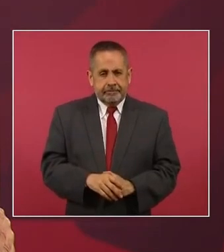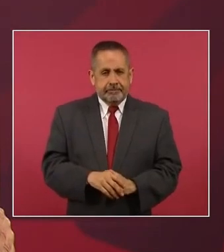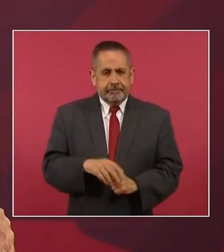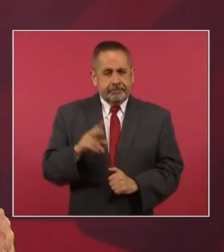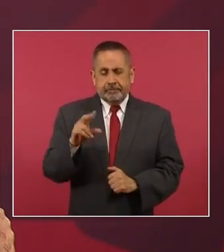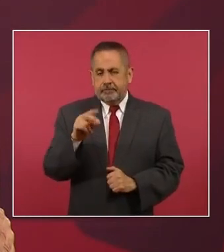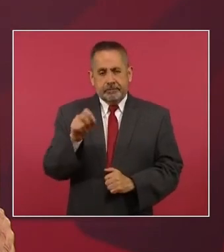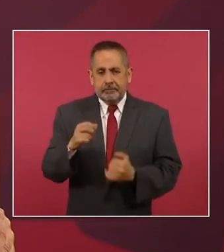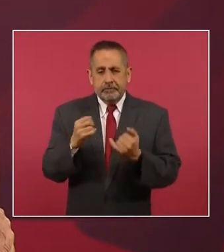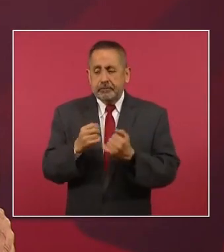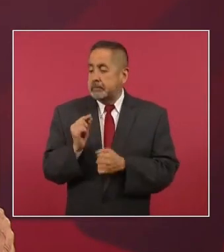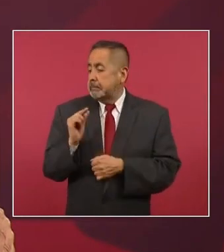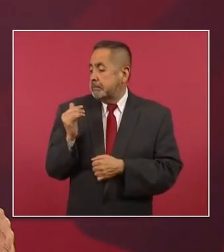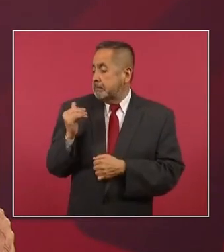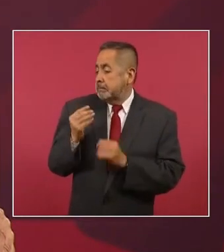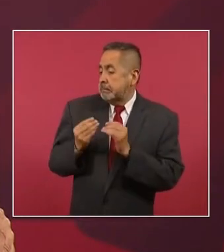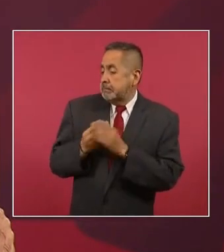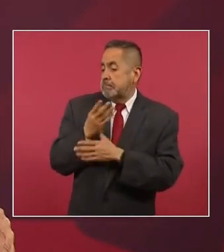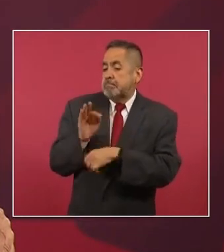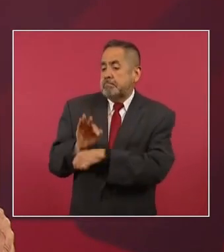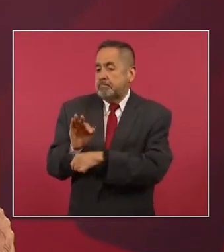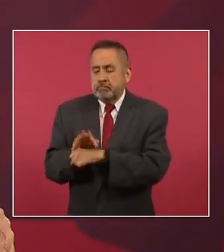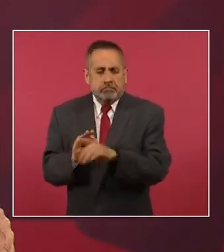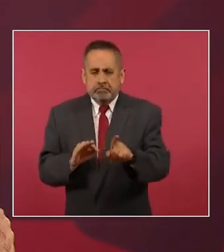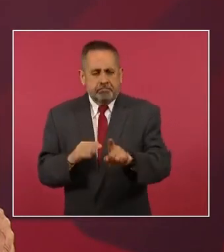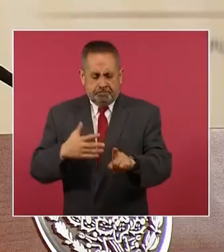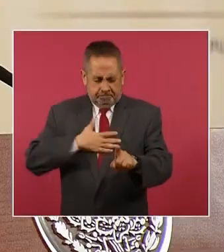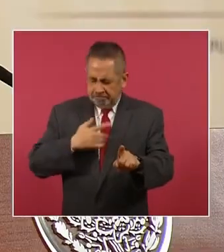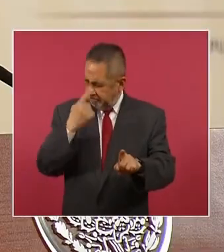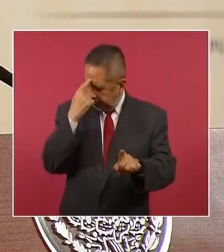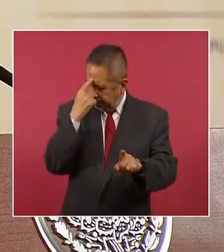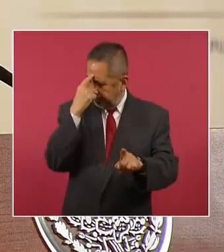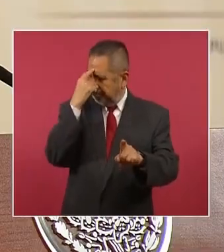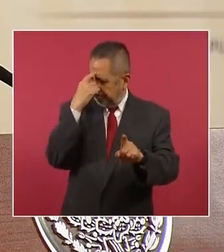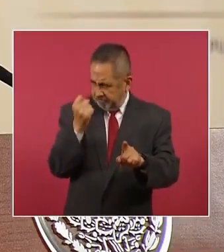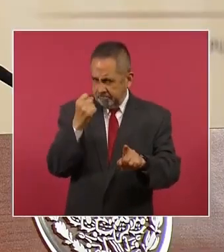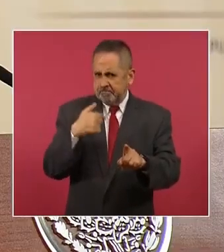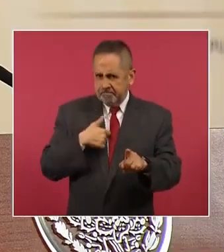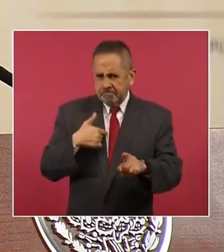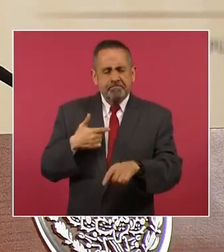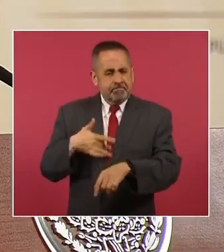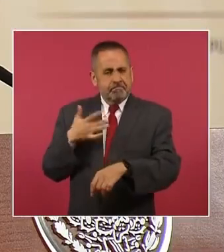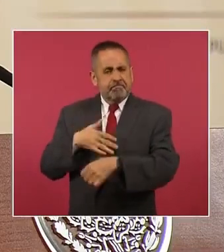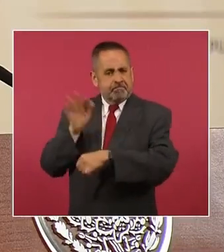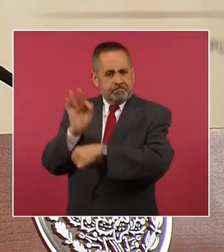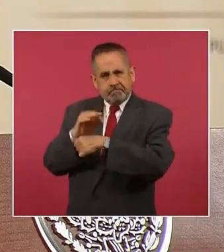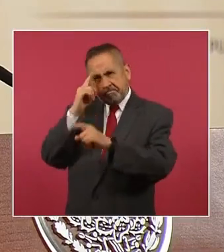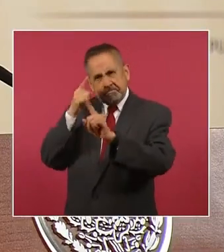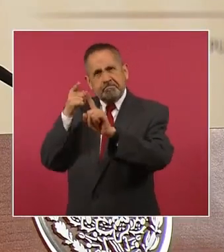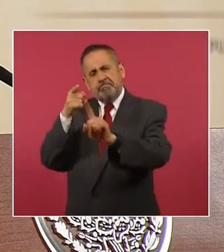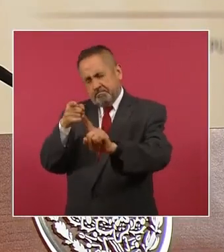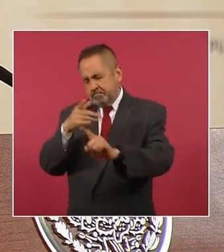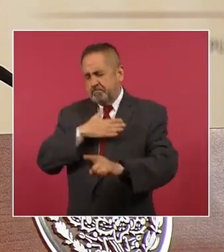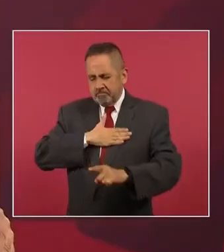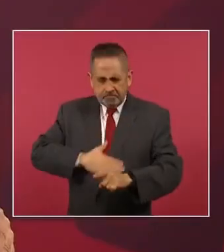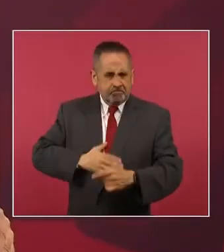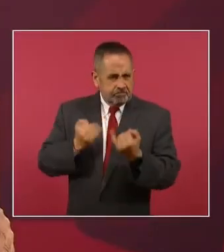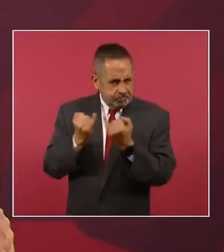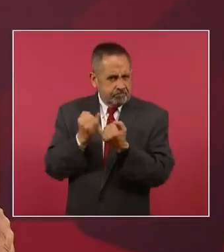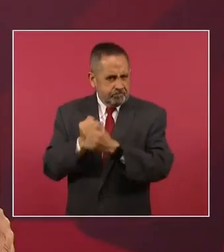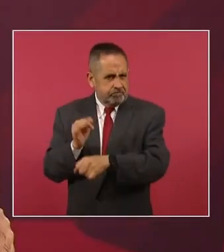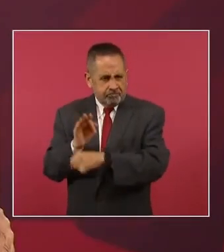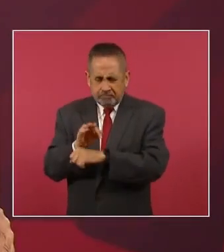no es de ahora y es por convicción. Sí, luchamos por ideales.